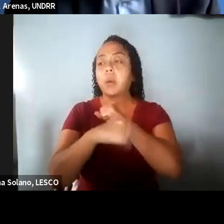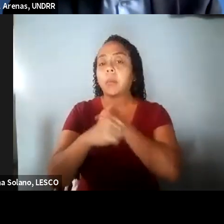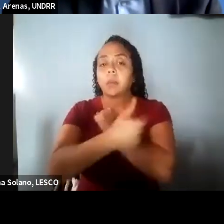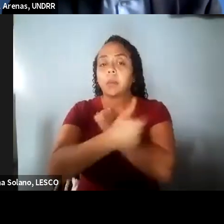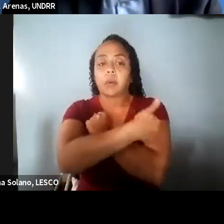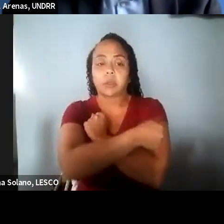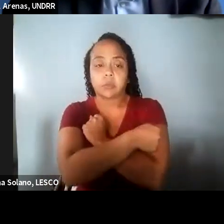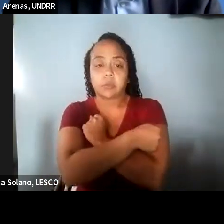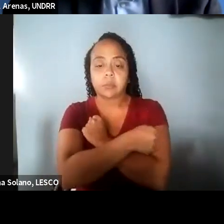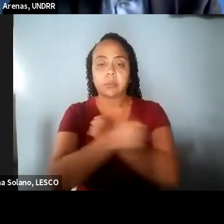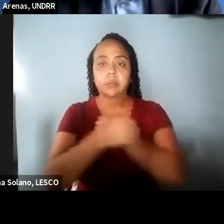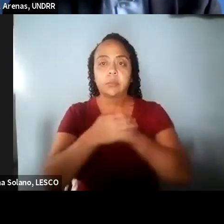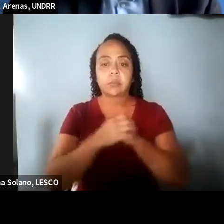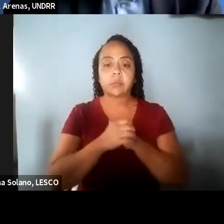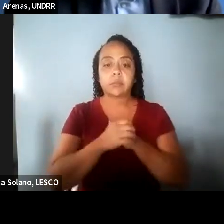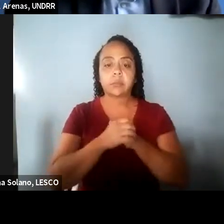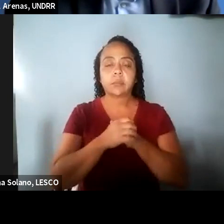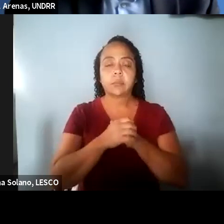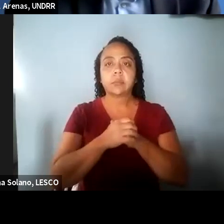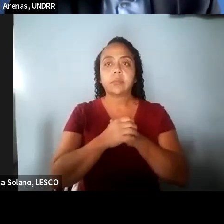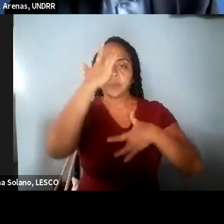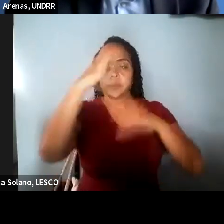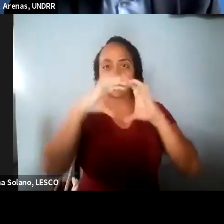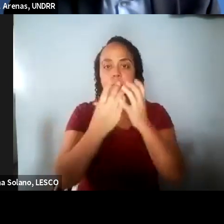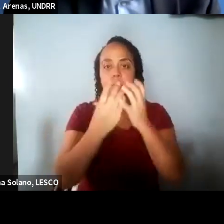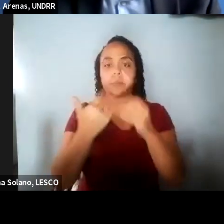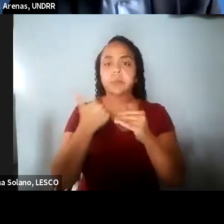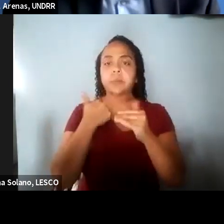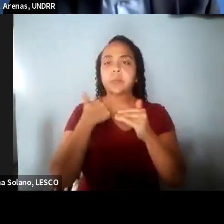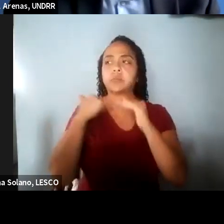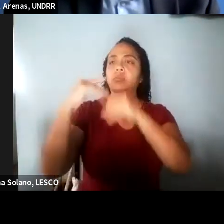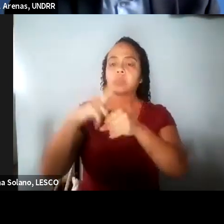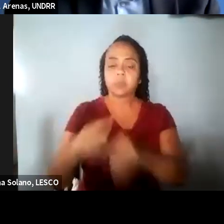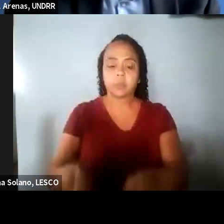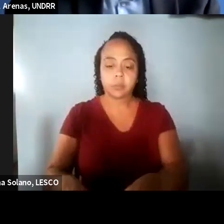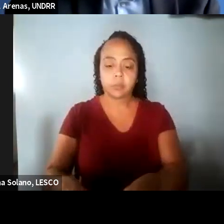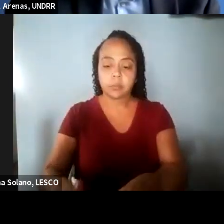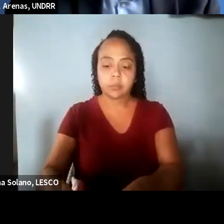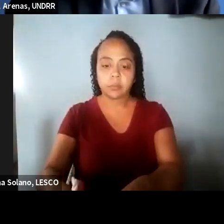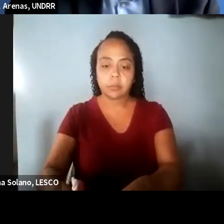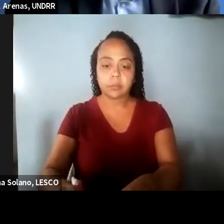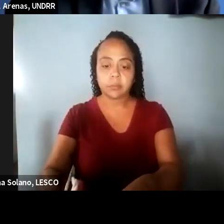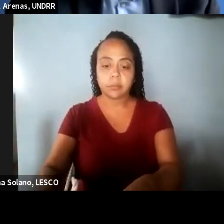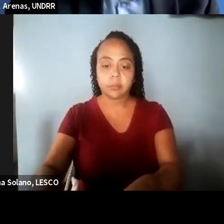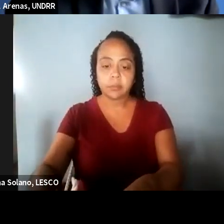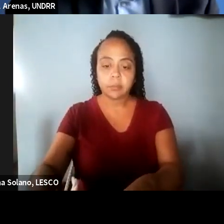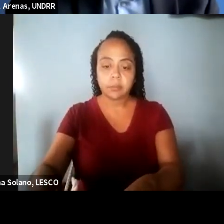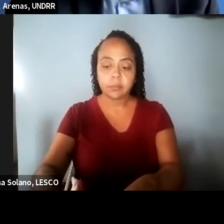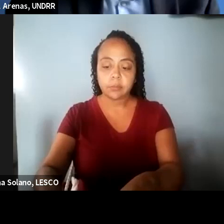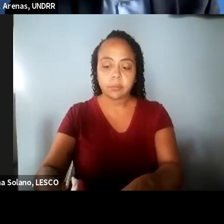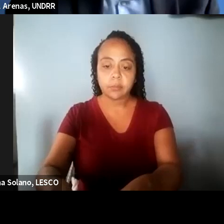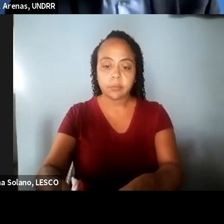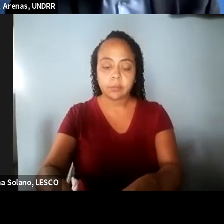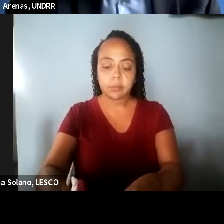durante durante la pandemia hemos tenido una altísima participación de la empresa privada en algunas ocasiones un poco